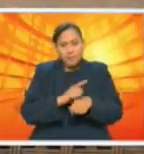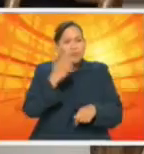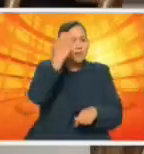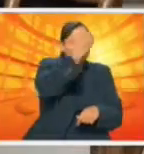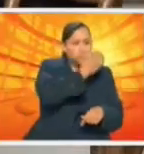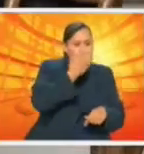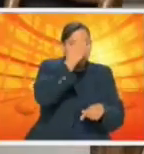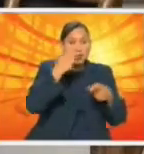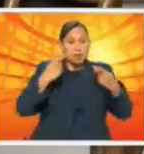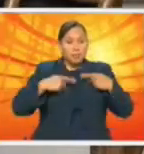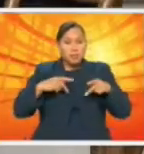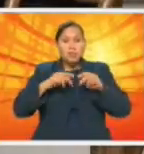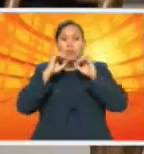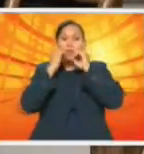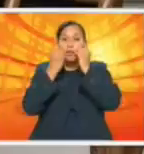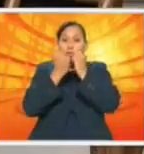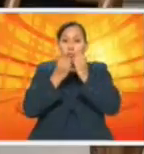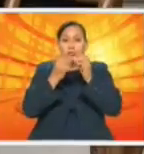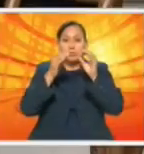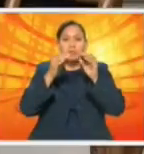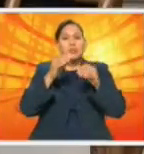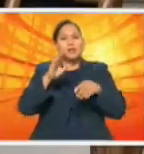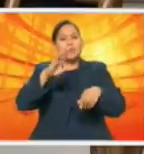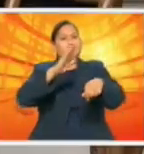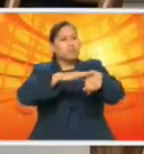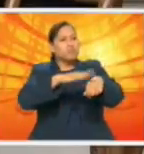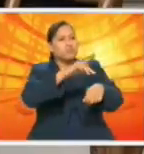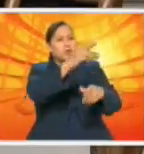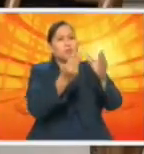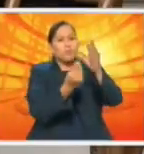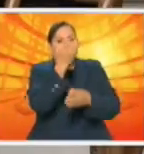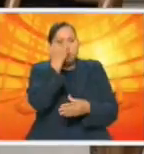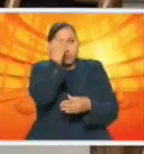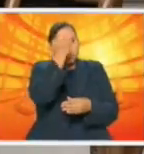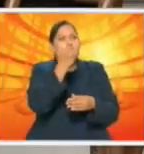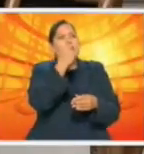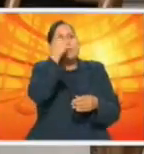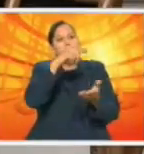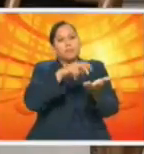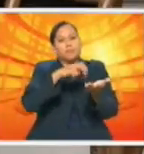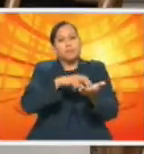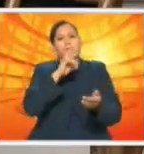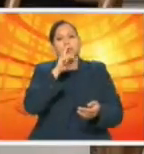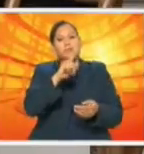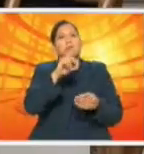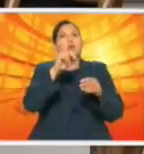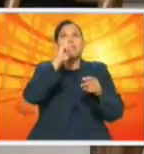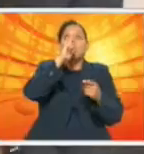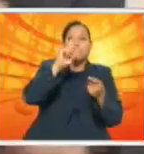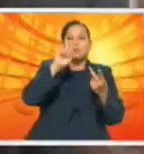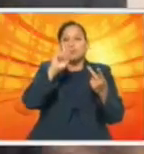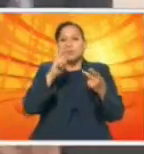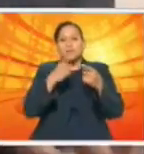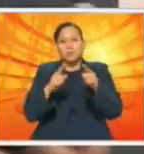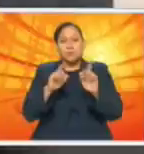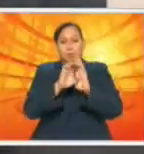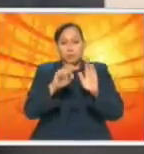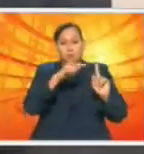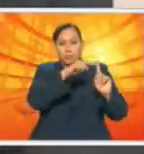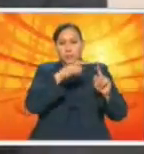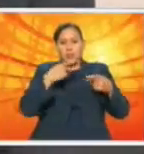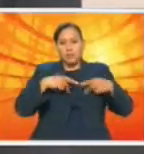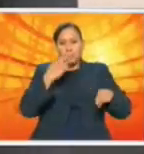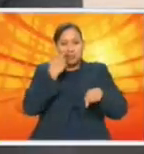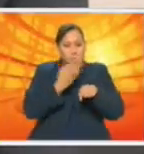los ciudadanos organizados propongan mejoras a esos servicios públicos cuando un proveedor, por